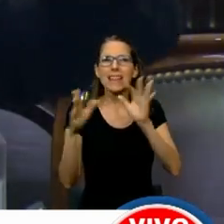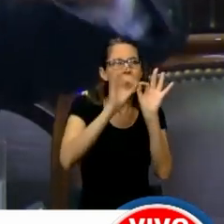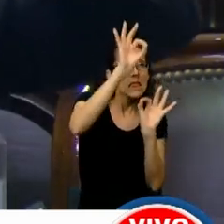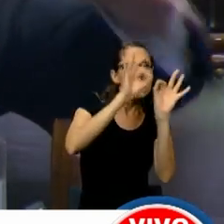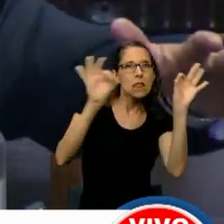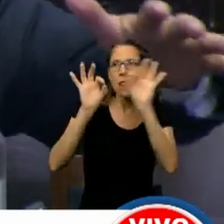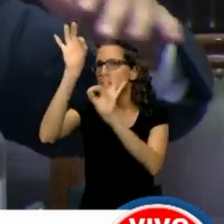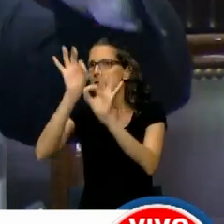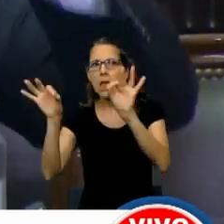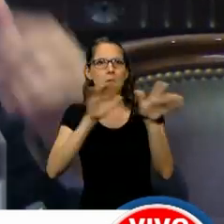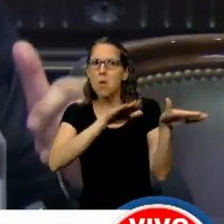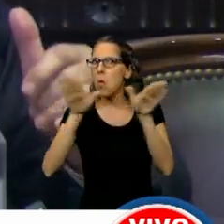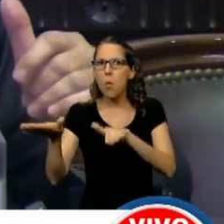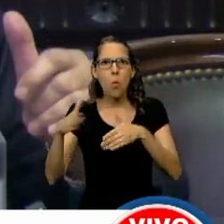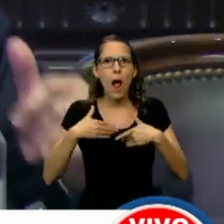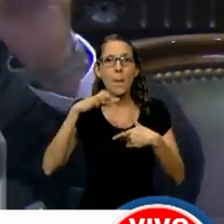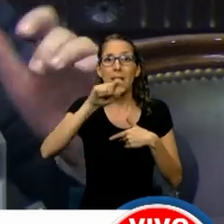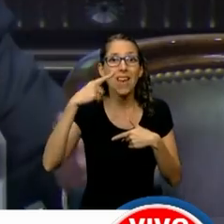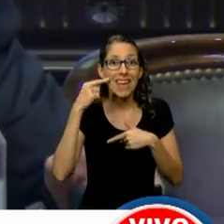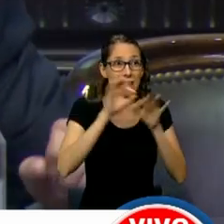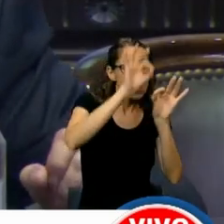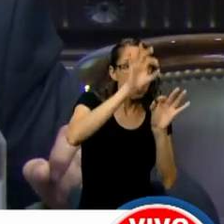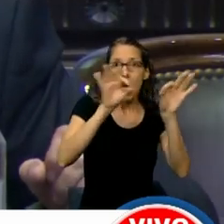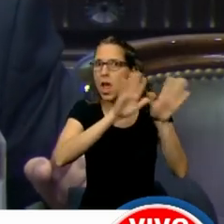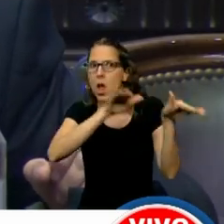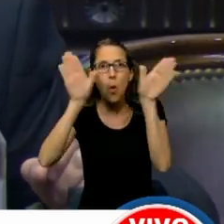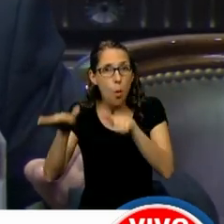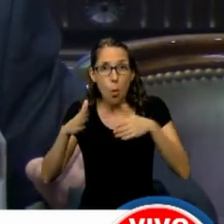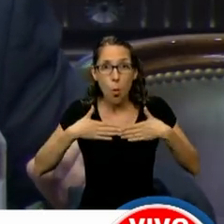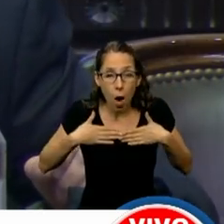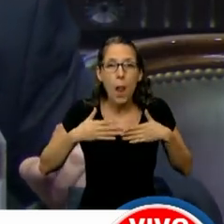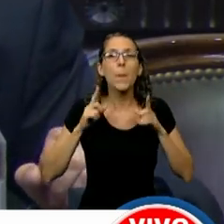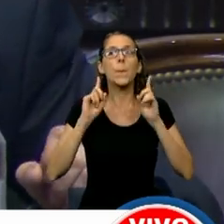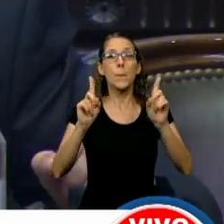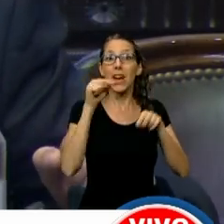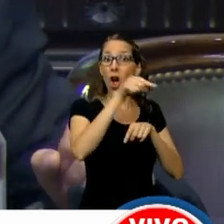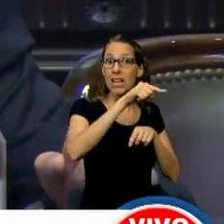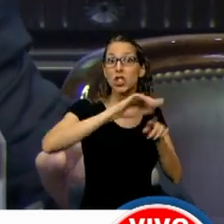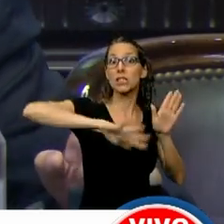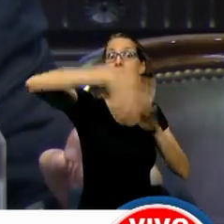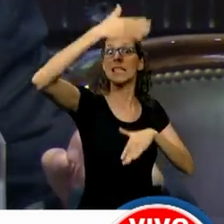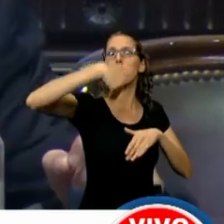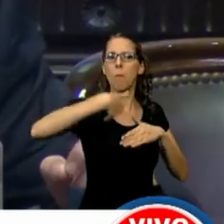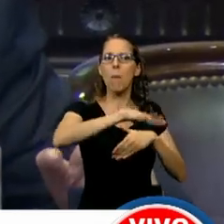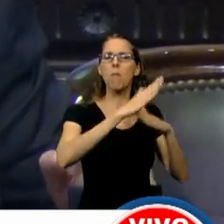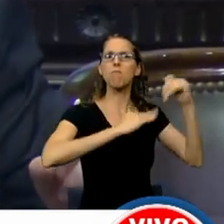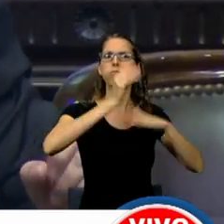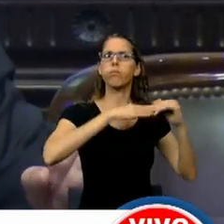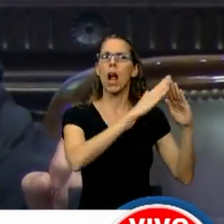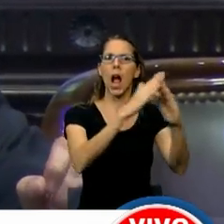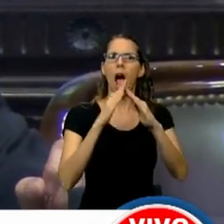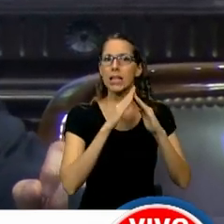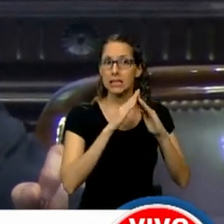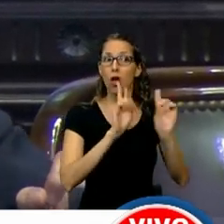mismo producto bruto que la bea tiene cinco veces más en hábitat vivienda en este presupuesto y tiene el doble en